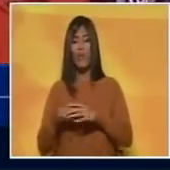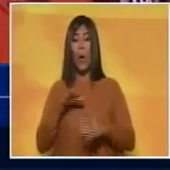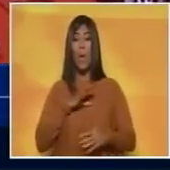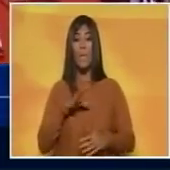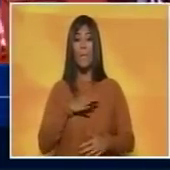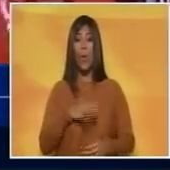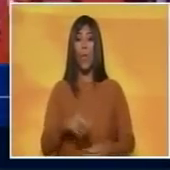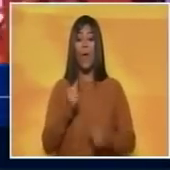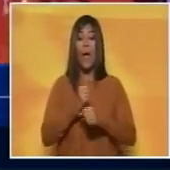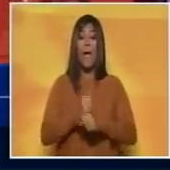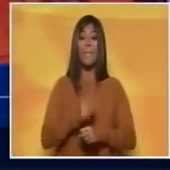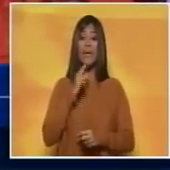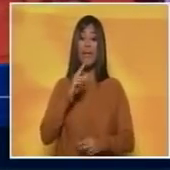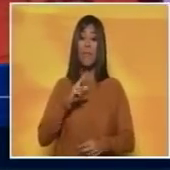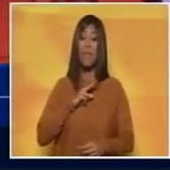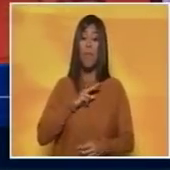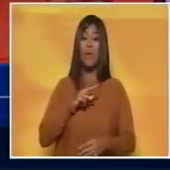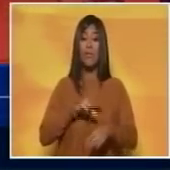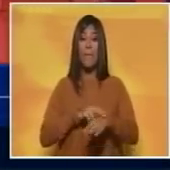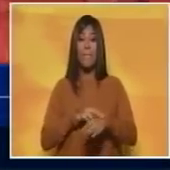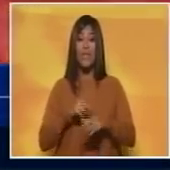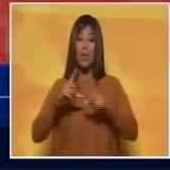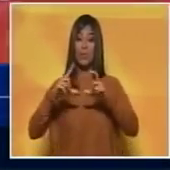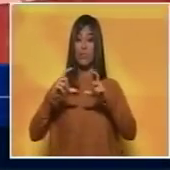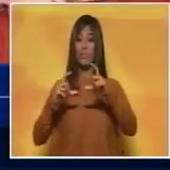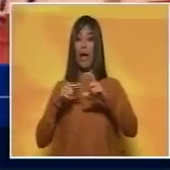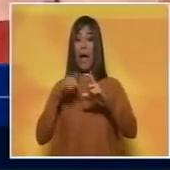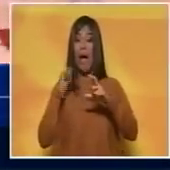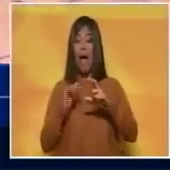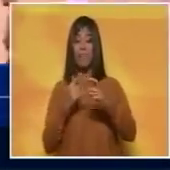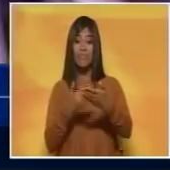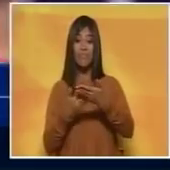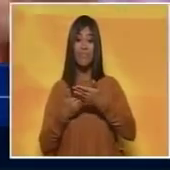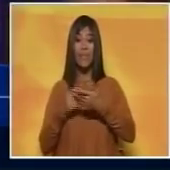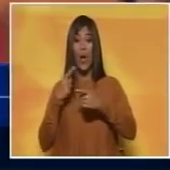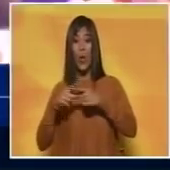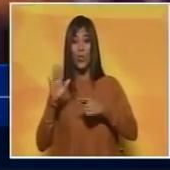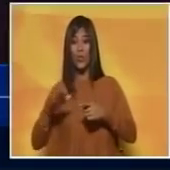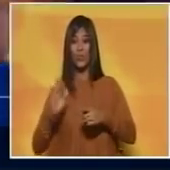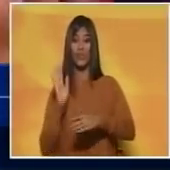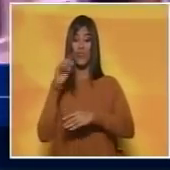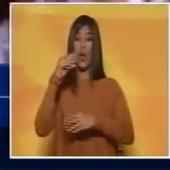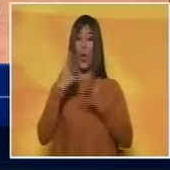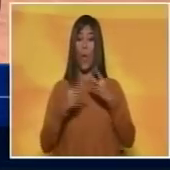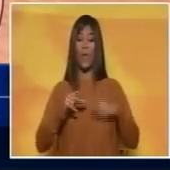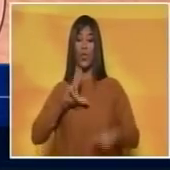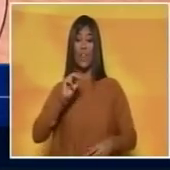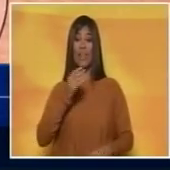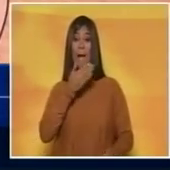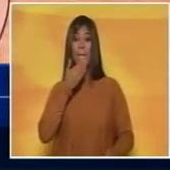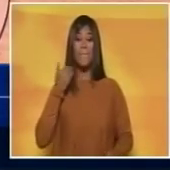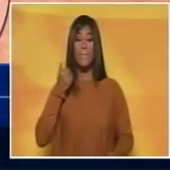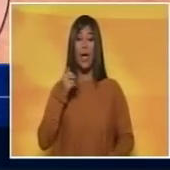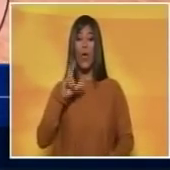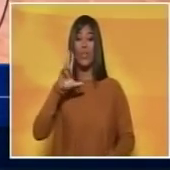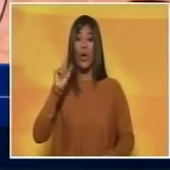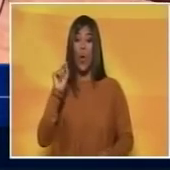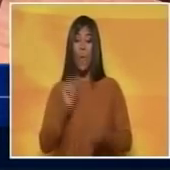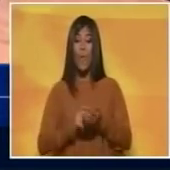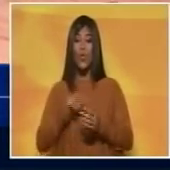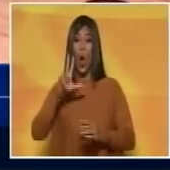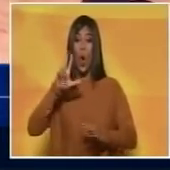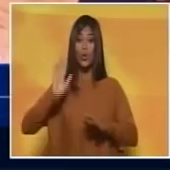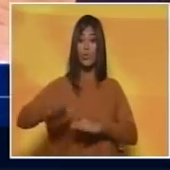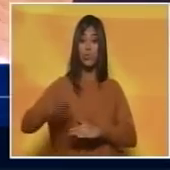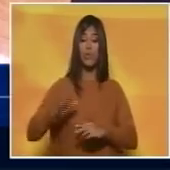se está a la espera de los resultados de su resonancia magnética. Stephen Curry fue el mejor por los Warriors con 31 puntos, 8 rebotes y